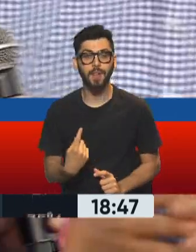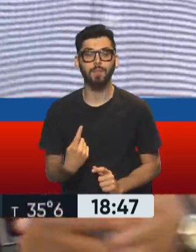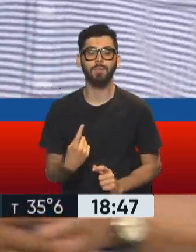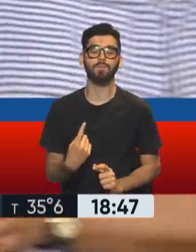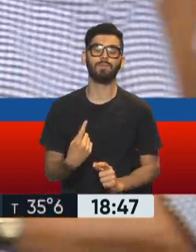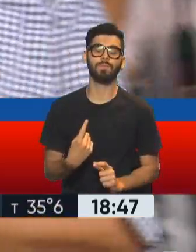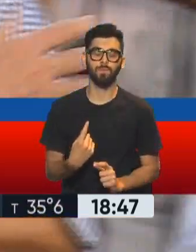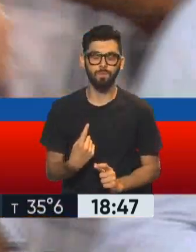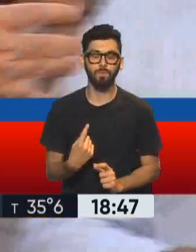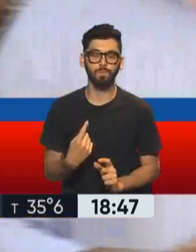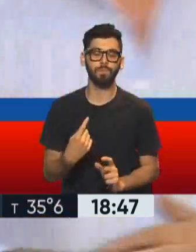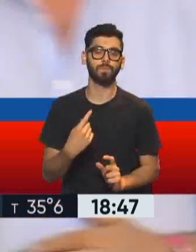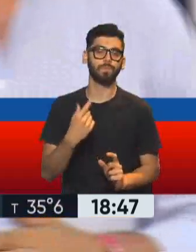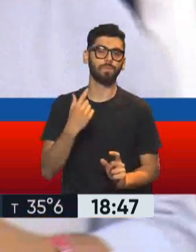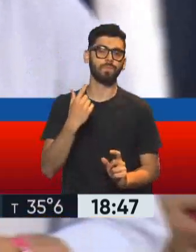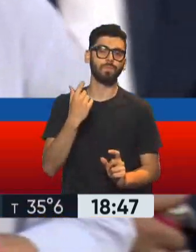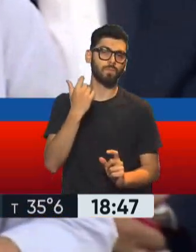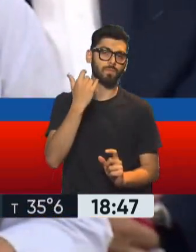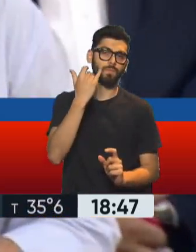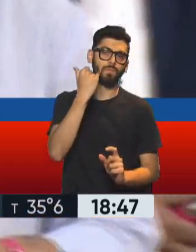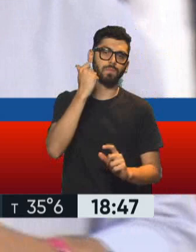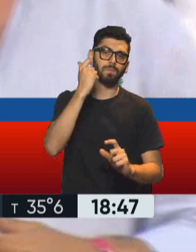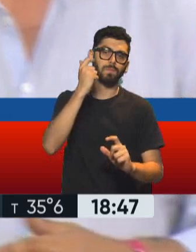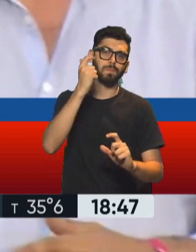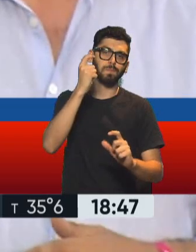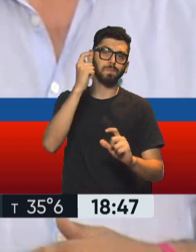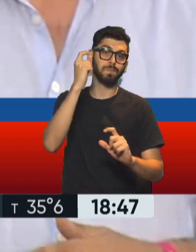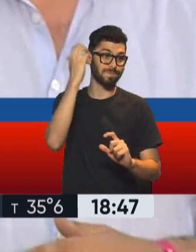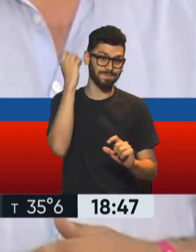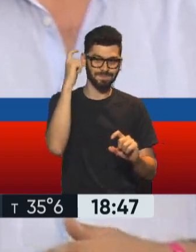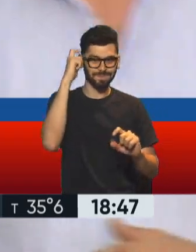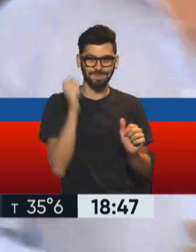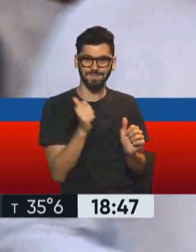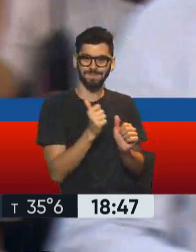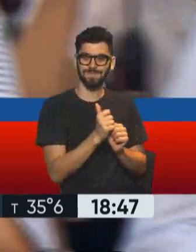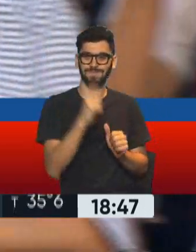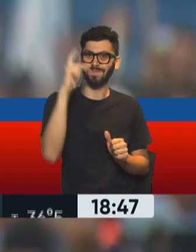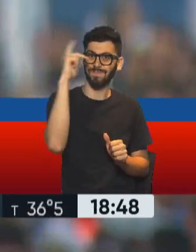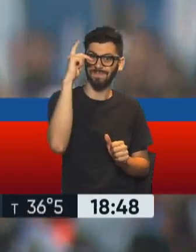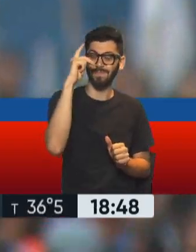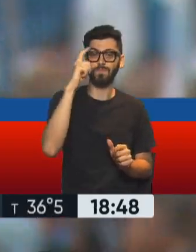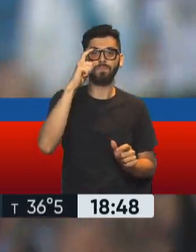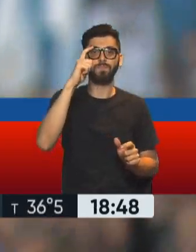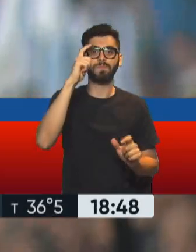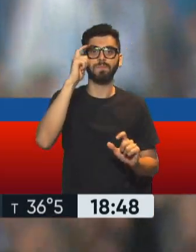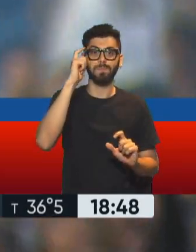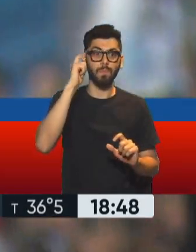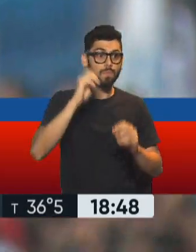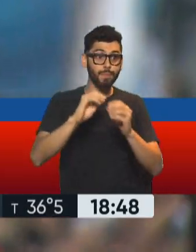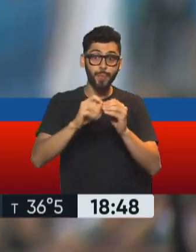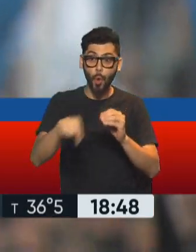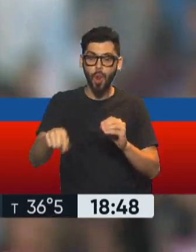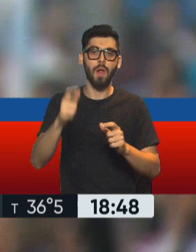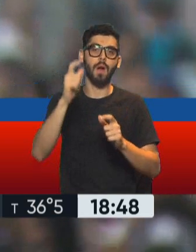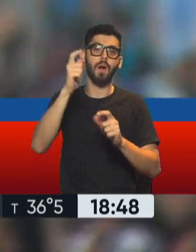bagaje de experiencia que pudimos acumular con Néstor para hacer frente a los problemas que estamos